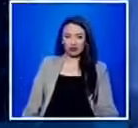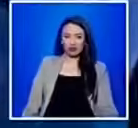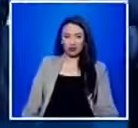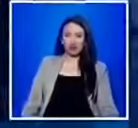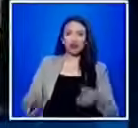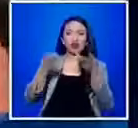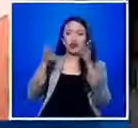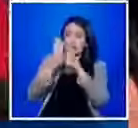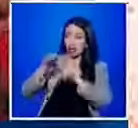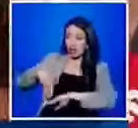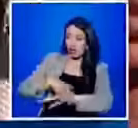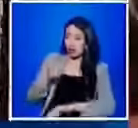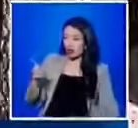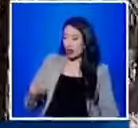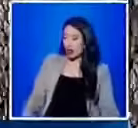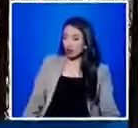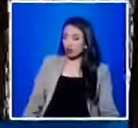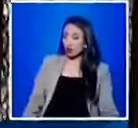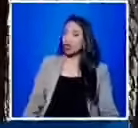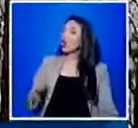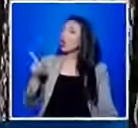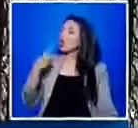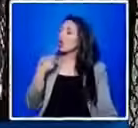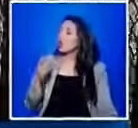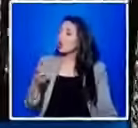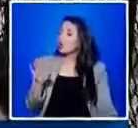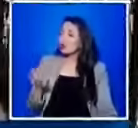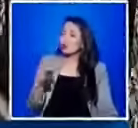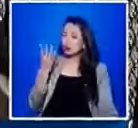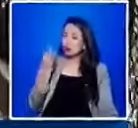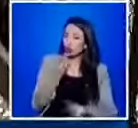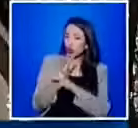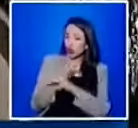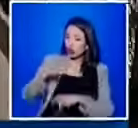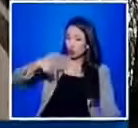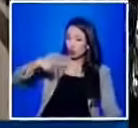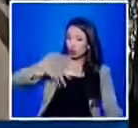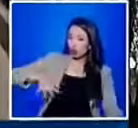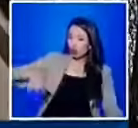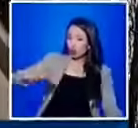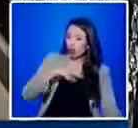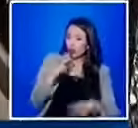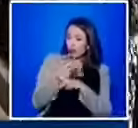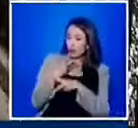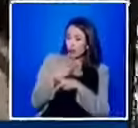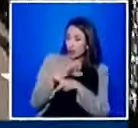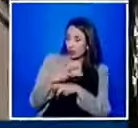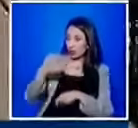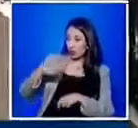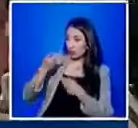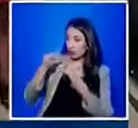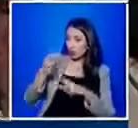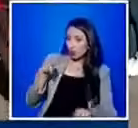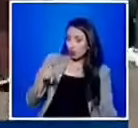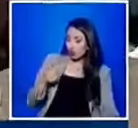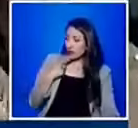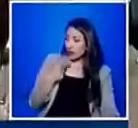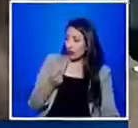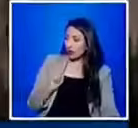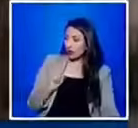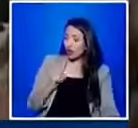viales, ¿no? Claro. Ahora usted me decía, vecina, que hay que tener muchísimo cuidado acá, porque la inseguridad también, sobre todo, se